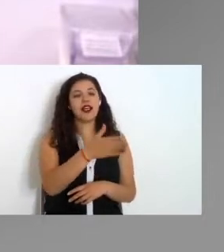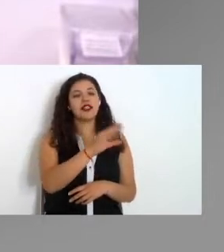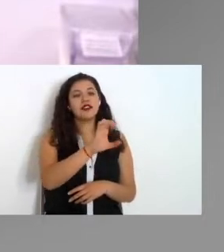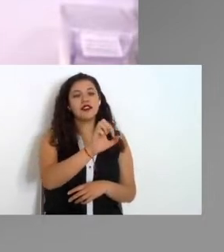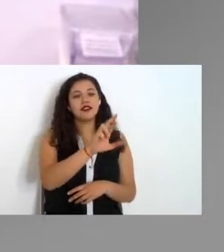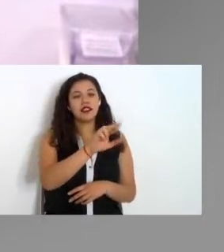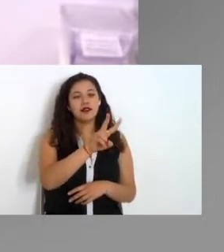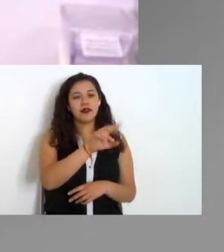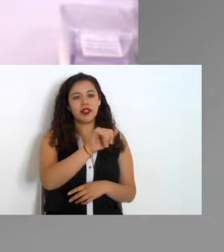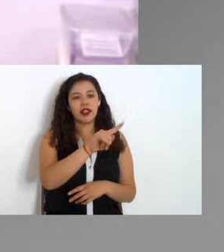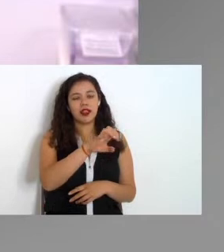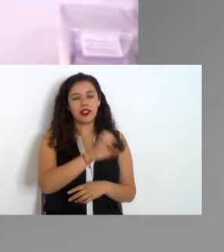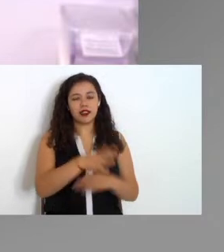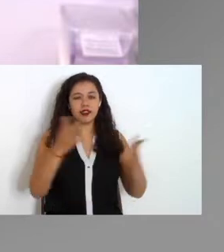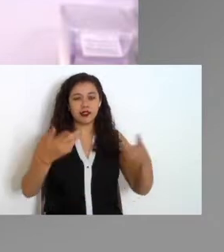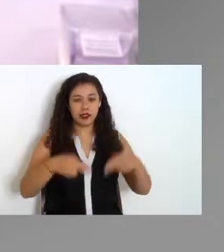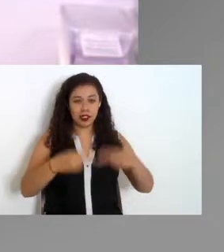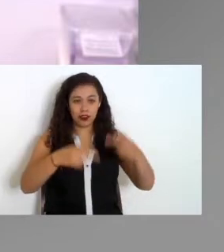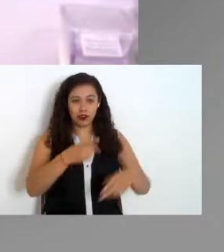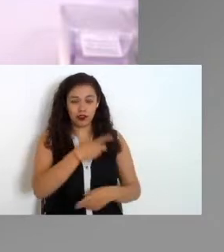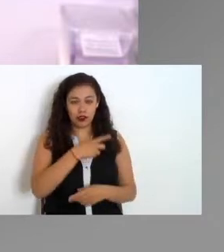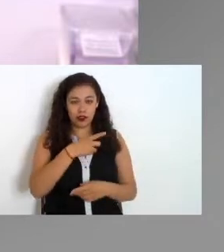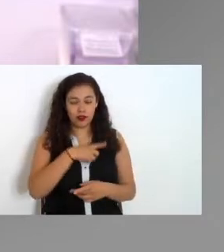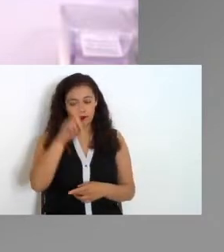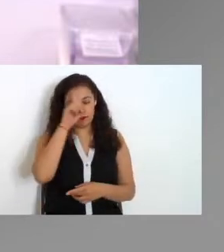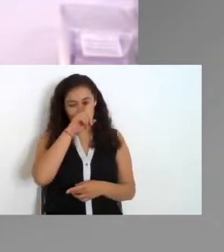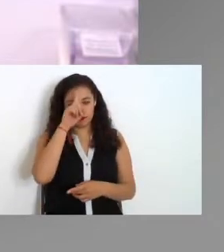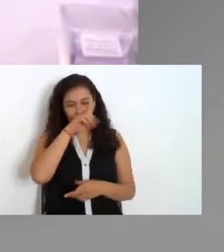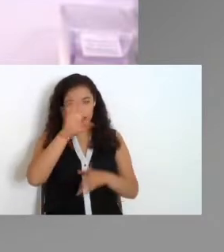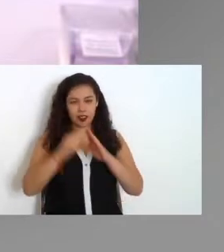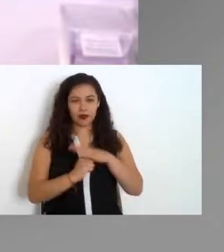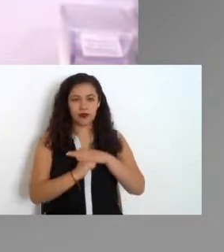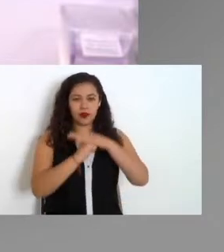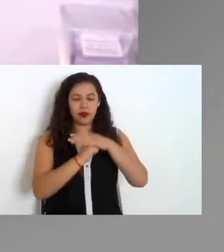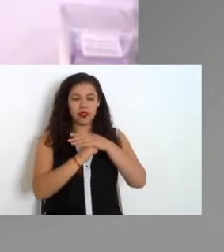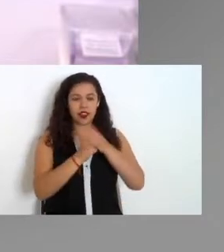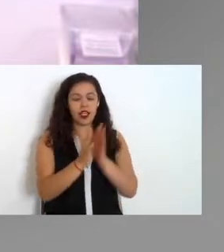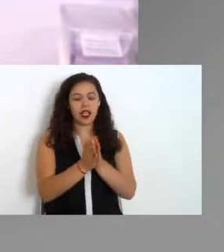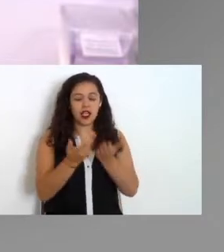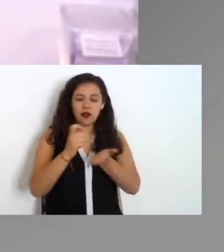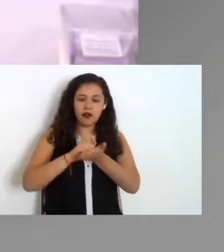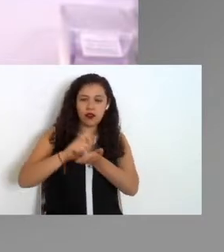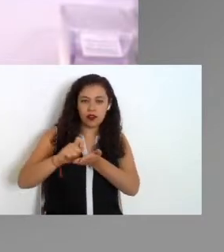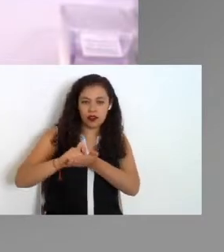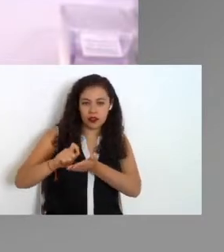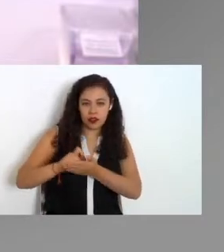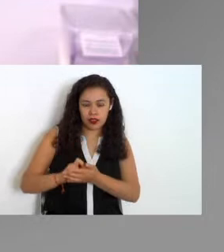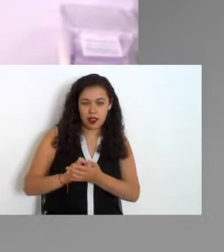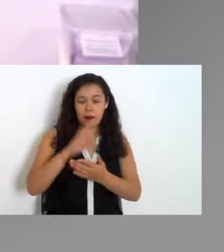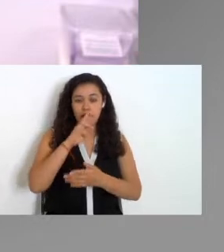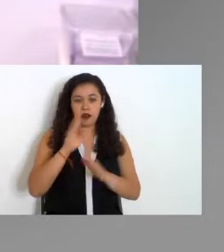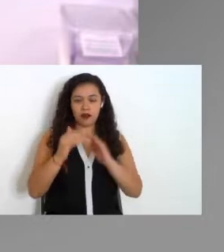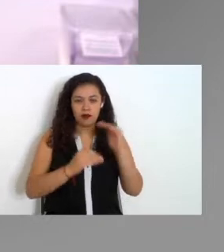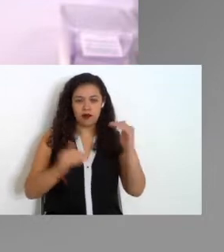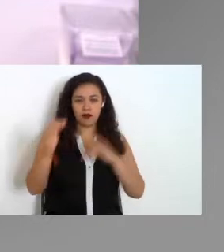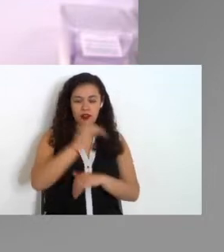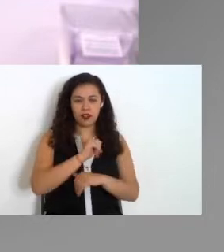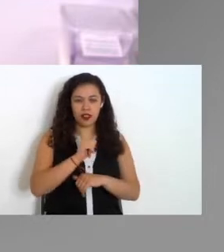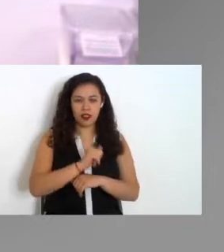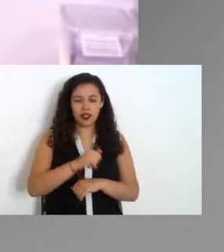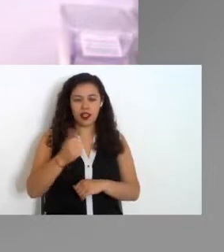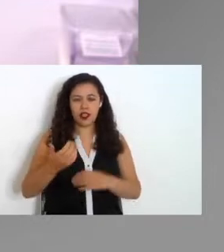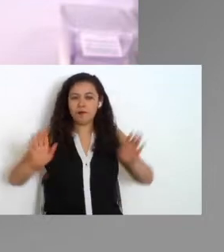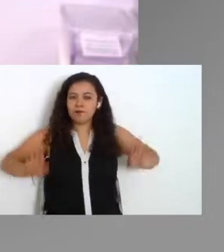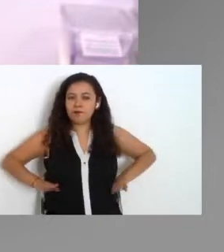emprendedora, consultora en sostenibilidad, autora del bestseller en Amazon del libro Actitud que Trasciende y coautora del libro